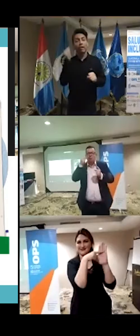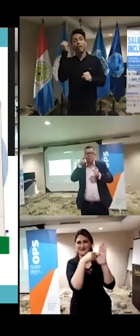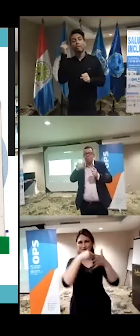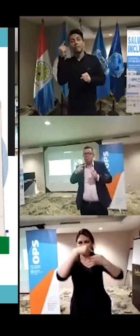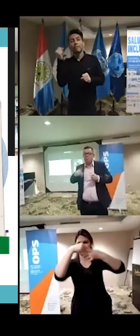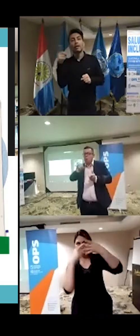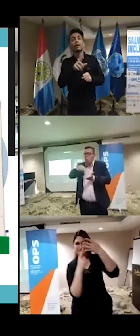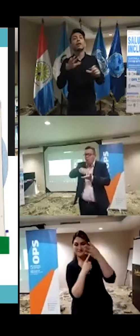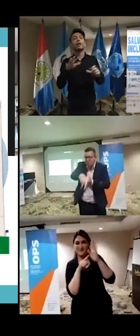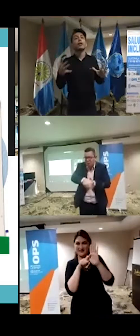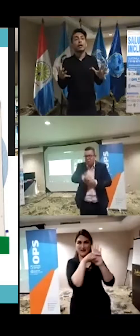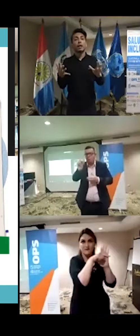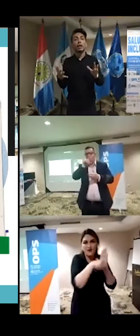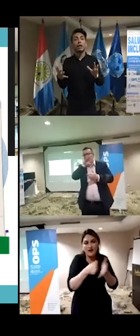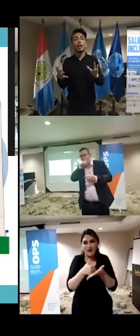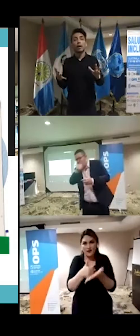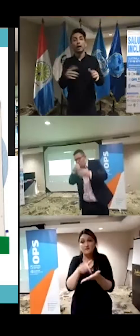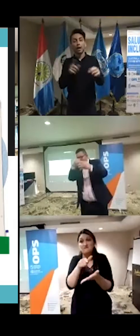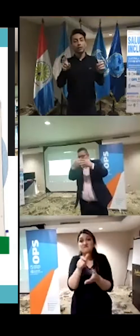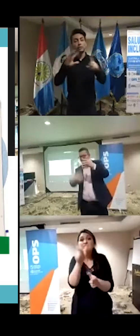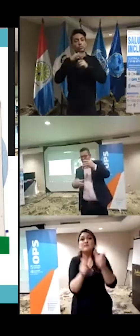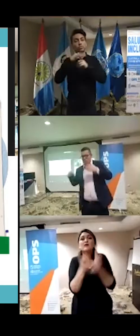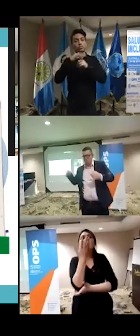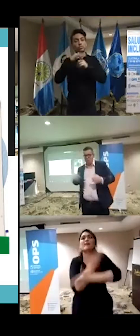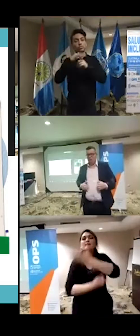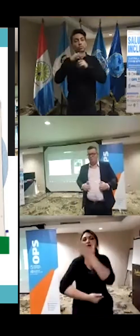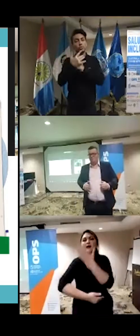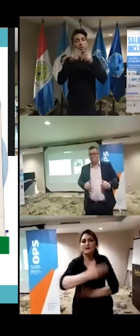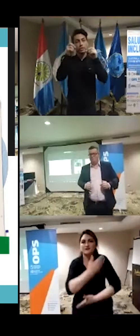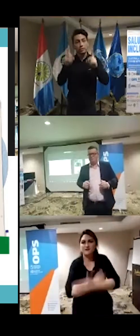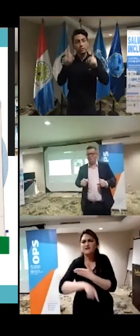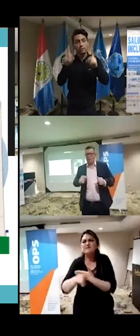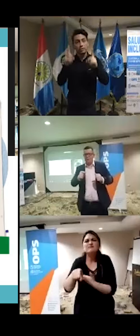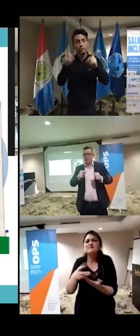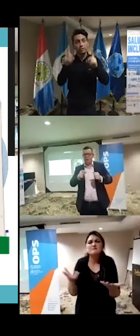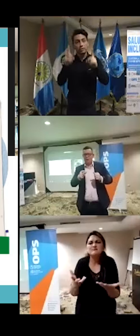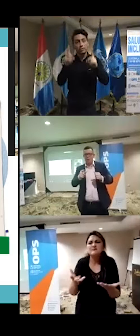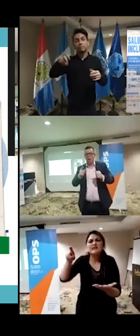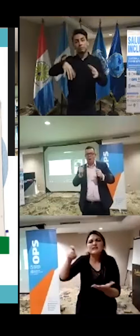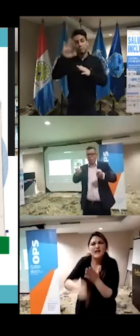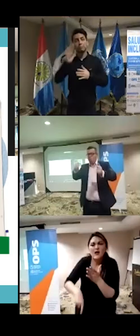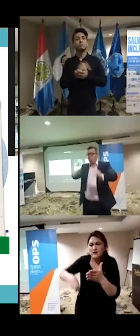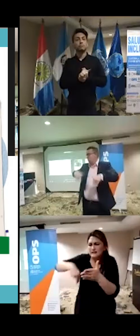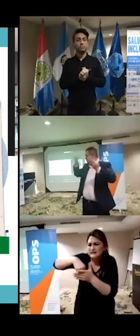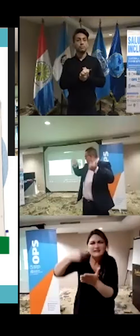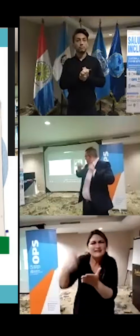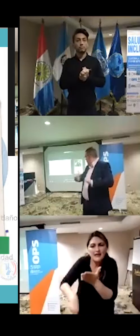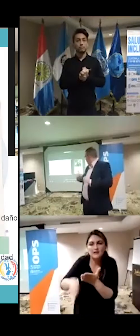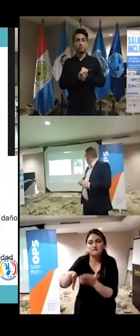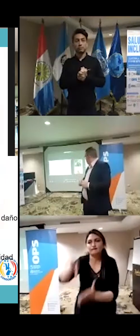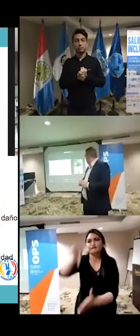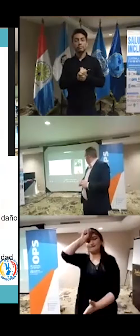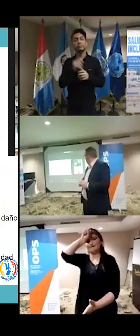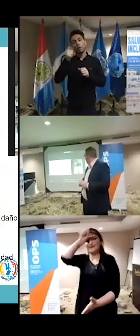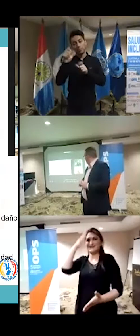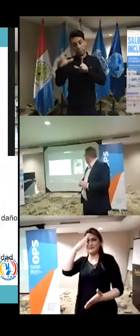este caso, a qué condiciones de discapacidad estamos identificando y sus necesidades y además sus barreras. Siguiente lámina,